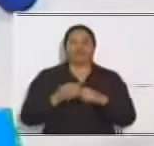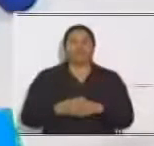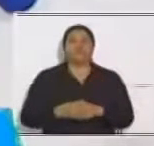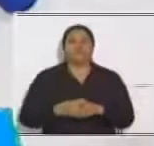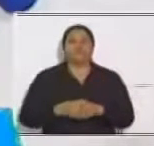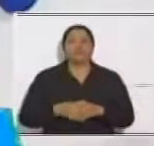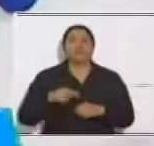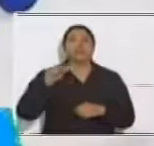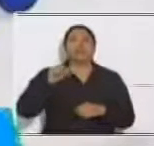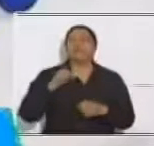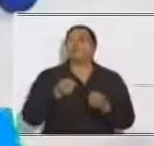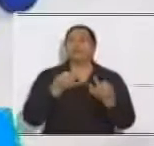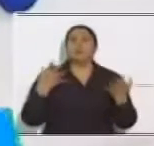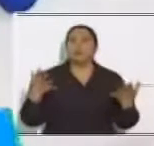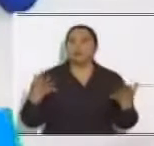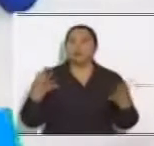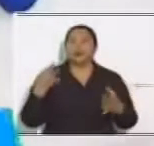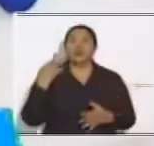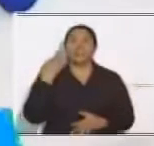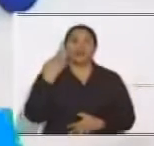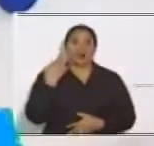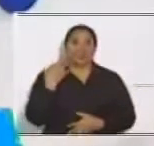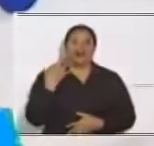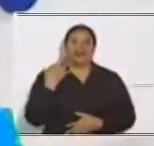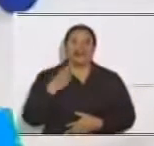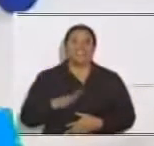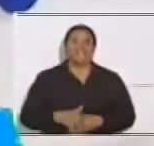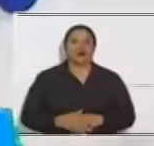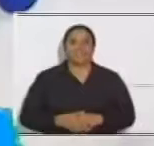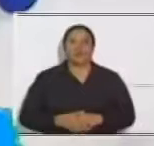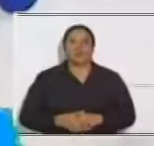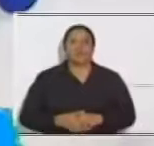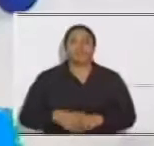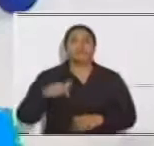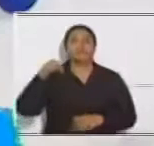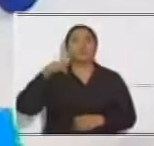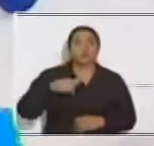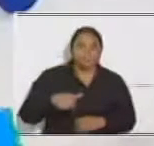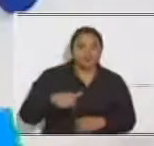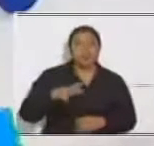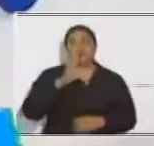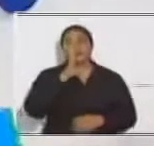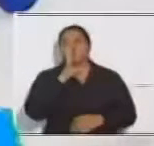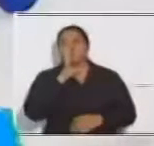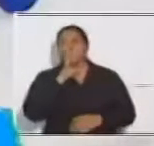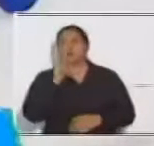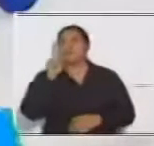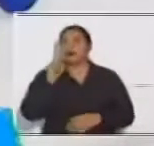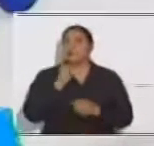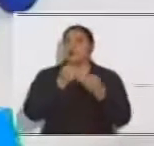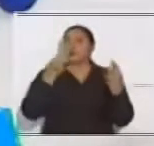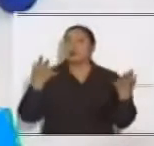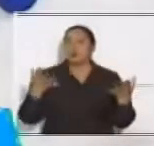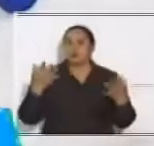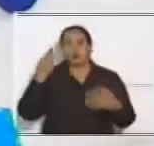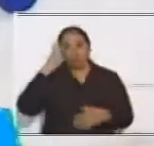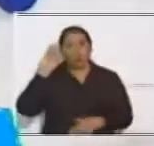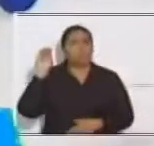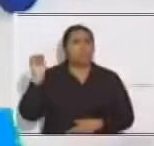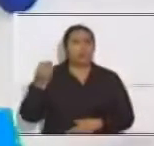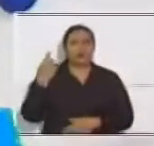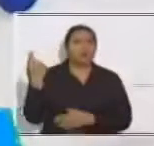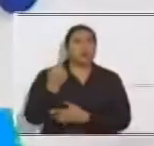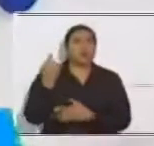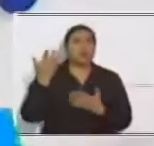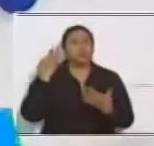hay un número 3, ¿sí? Hoy hablaremos de este número. ¿Por qué este número es tan